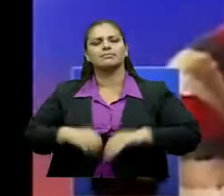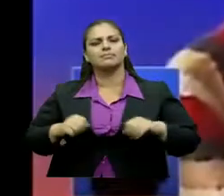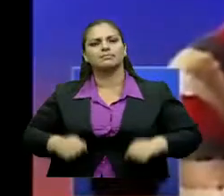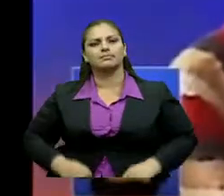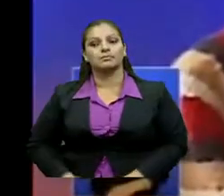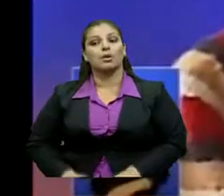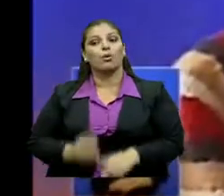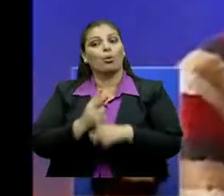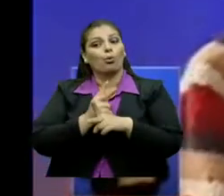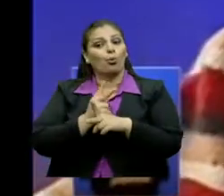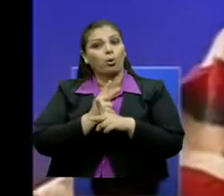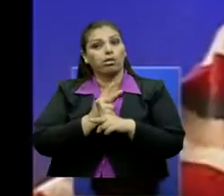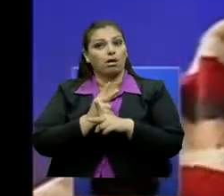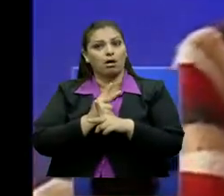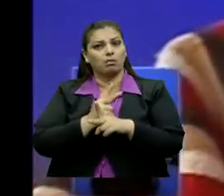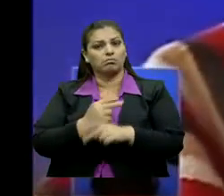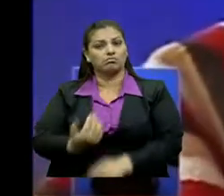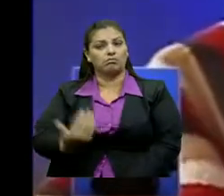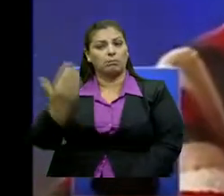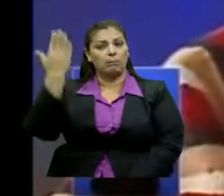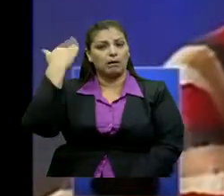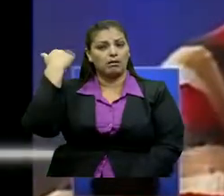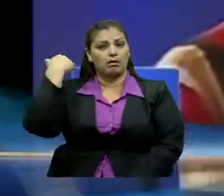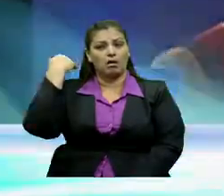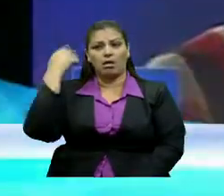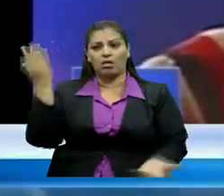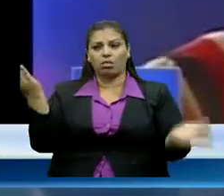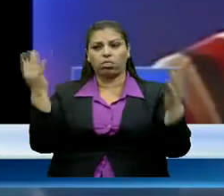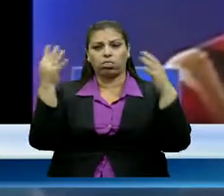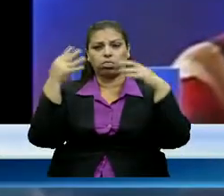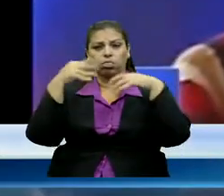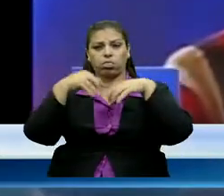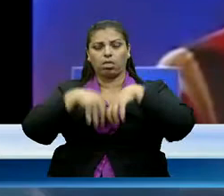Cuidado, nos llevan al pasado de privatización de la